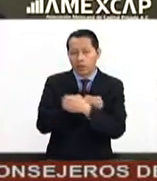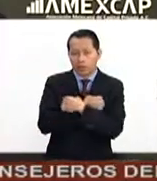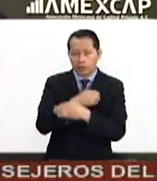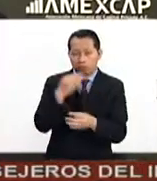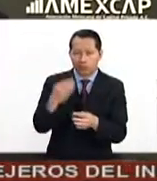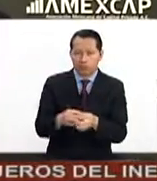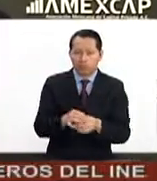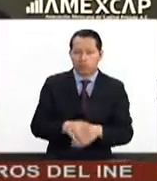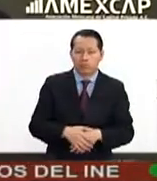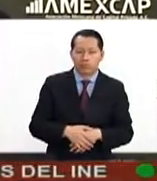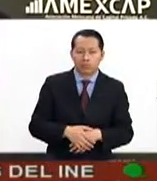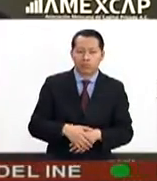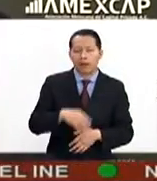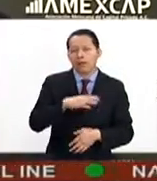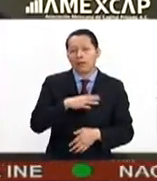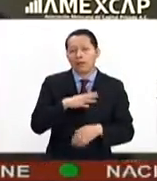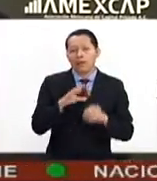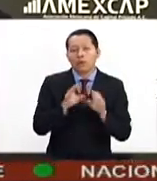Hay ya un